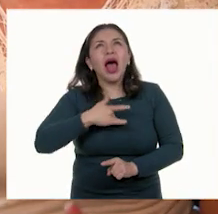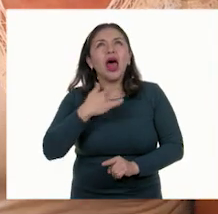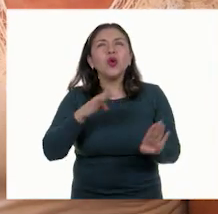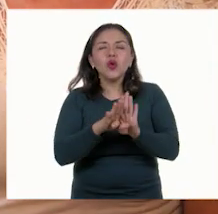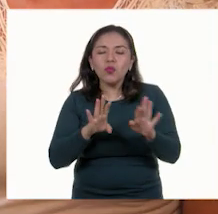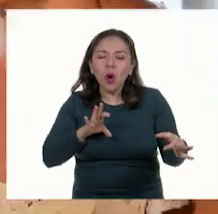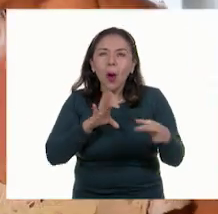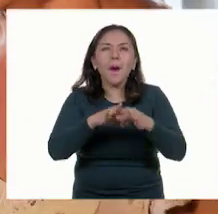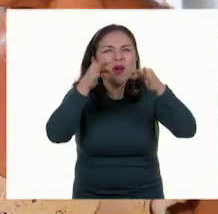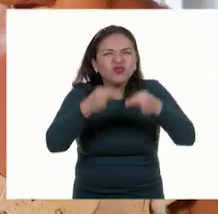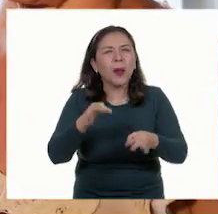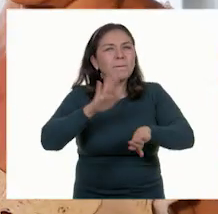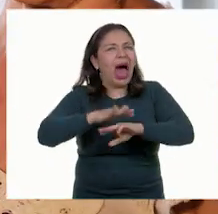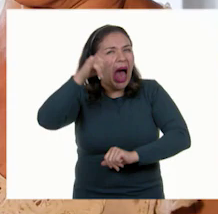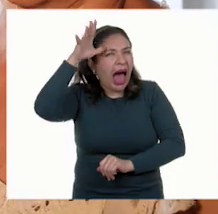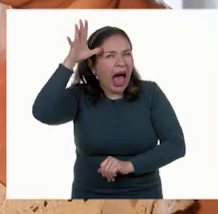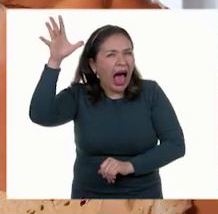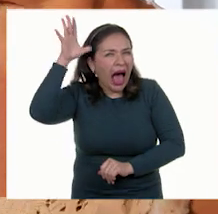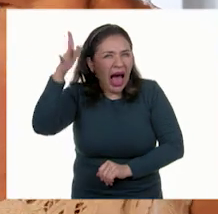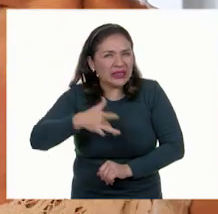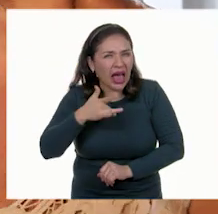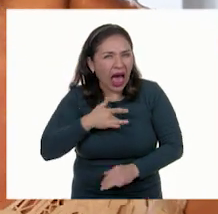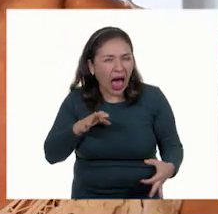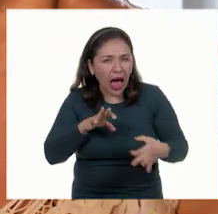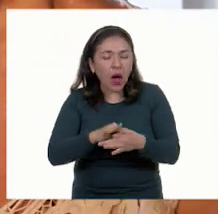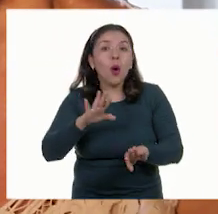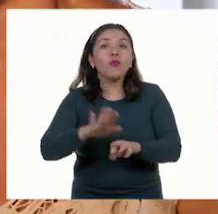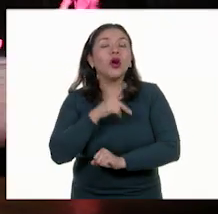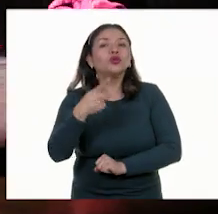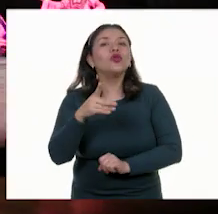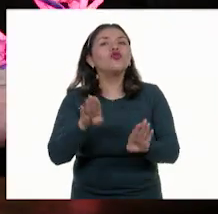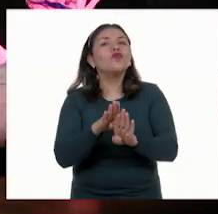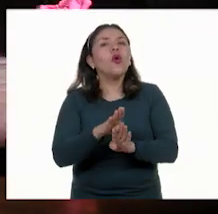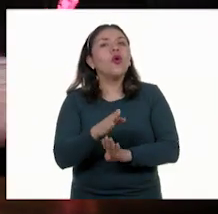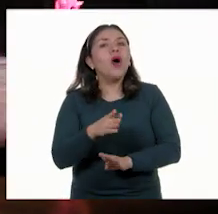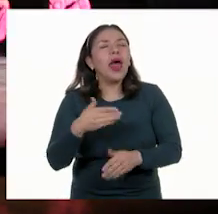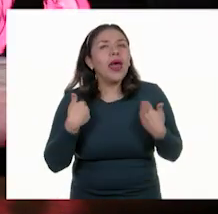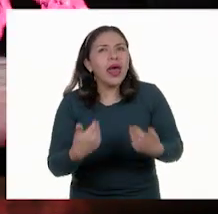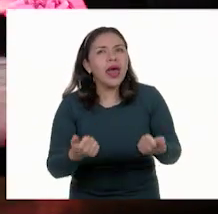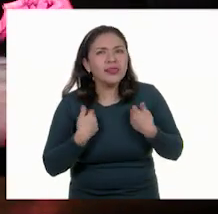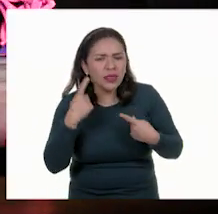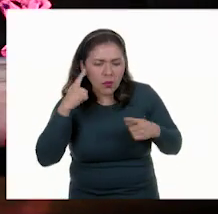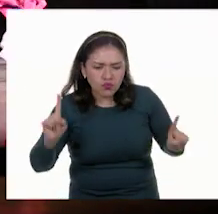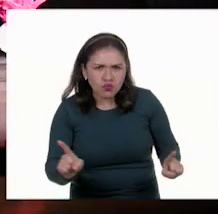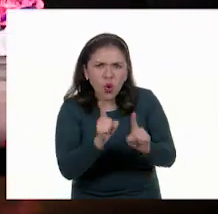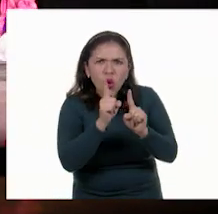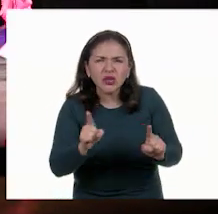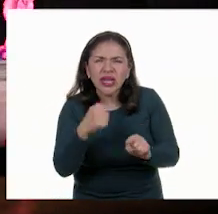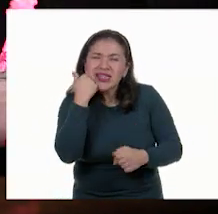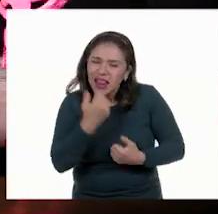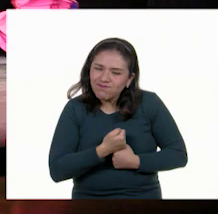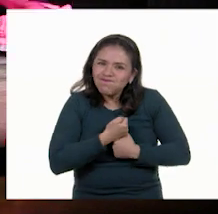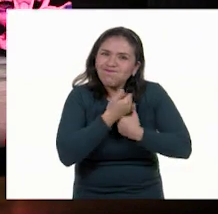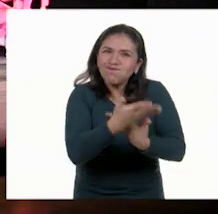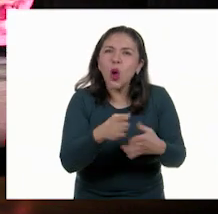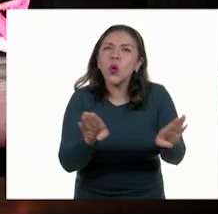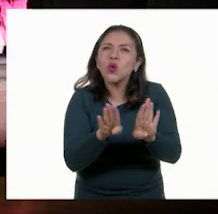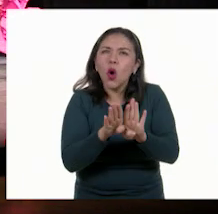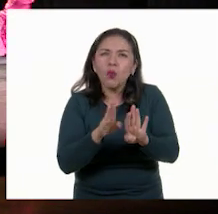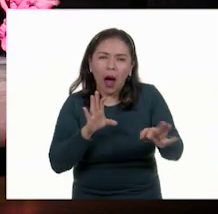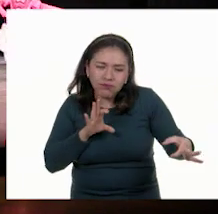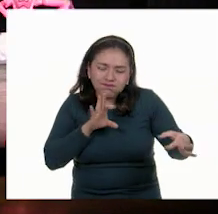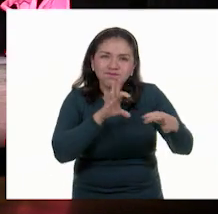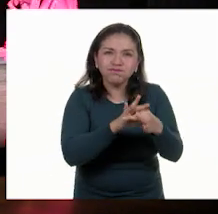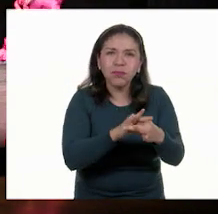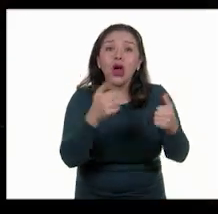más prehispánica. Porque finalmente el escenario es un lenguaje, tienes que poder decir claramente lo que estás queriendo decir,